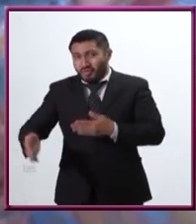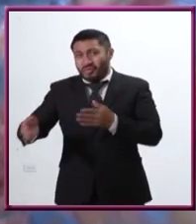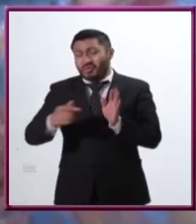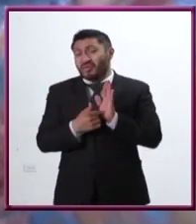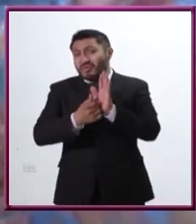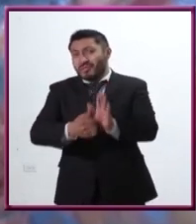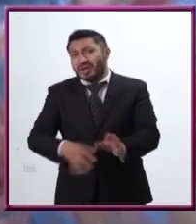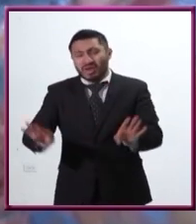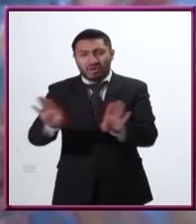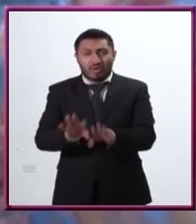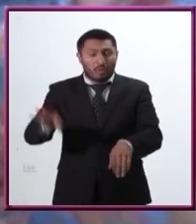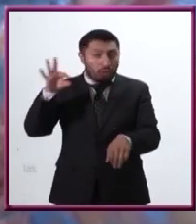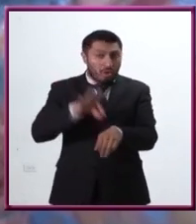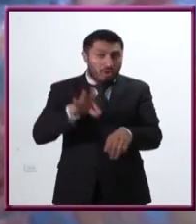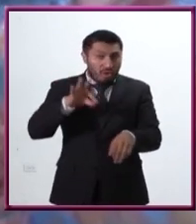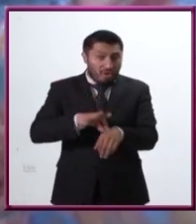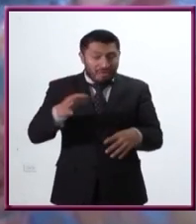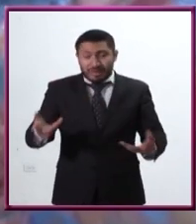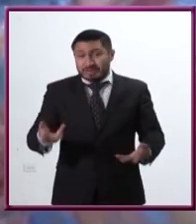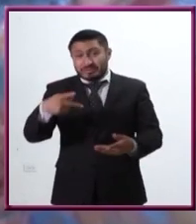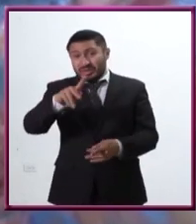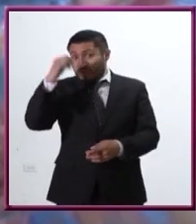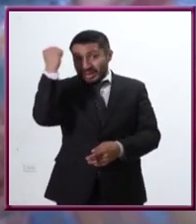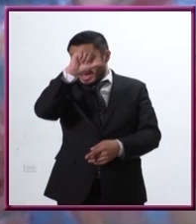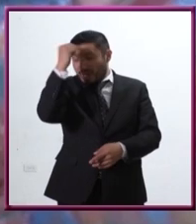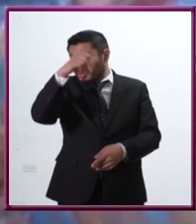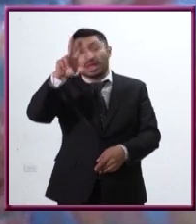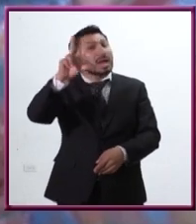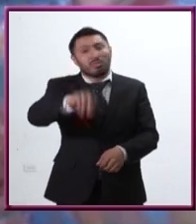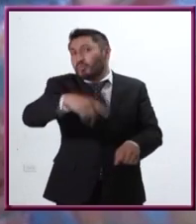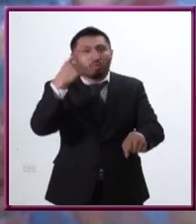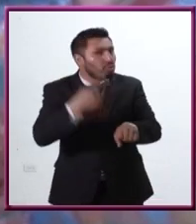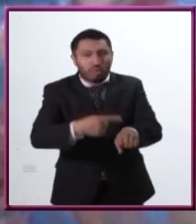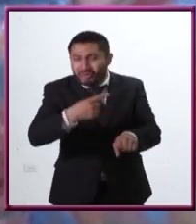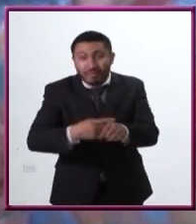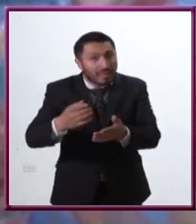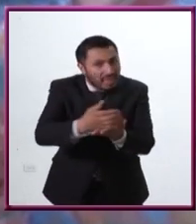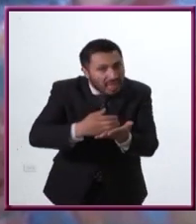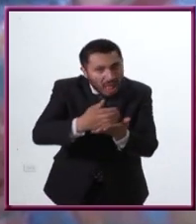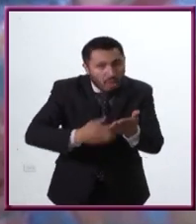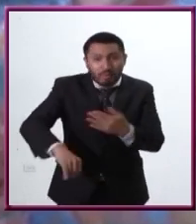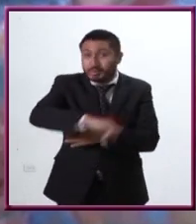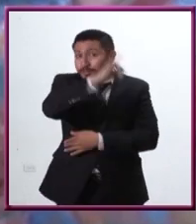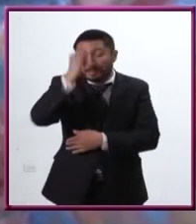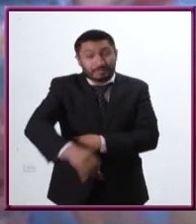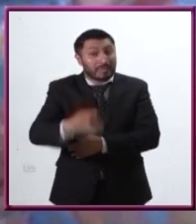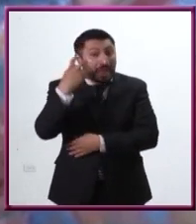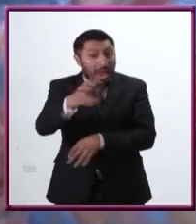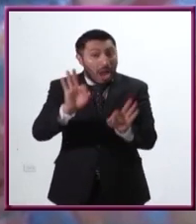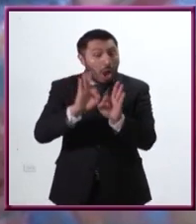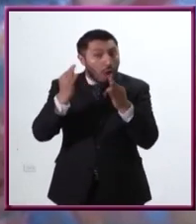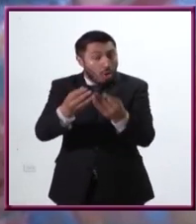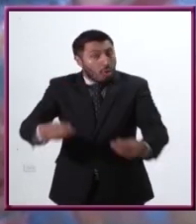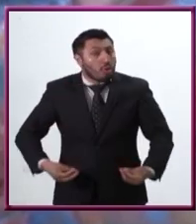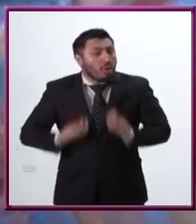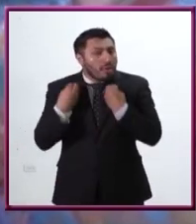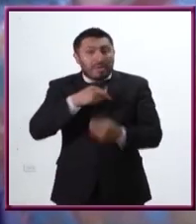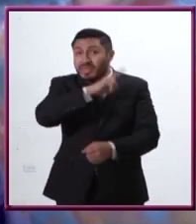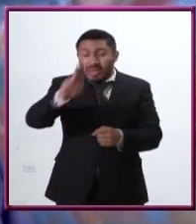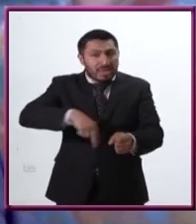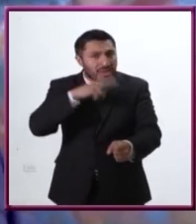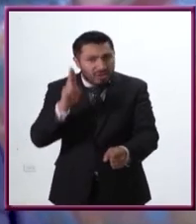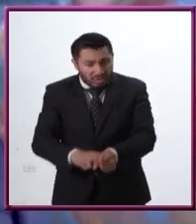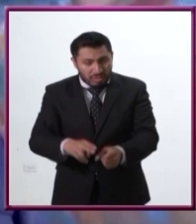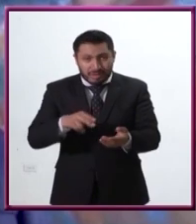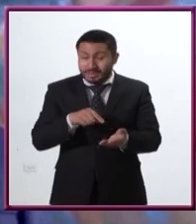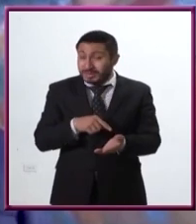ha creado estigmas sociales alrededor del autismo. El autismo no es una enfermedad porque no tiene cura, es una condición de vida que sí requiere de